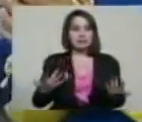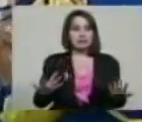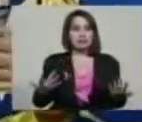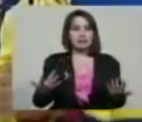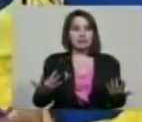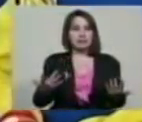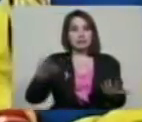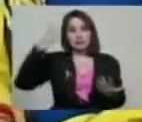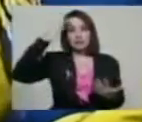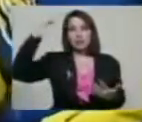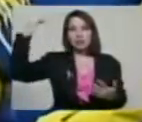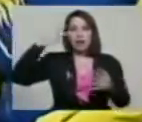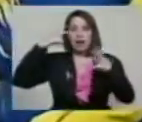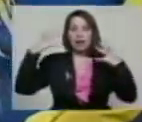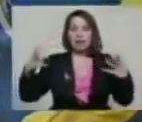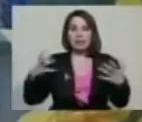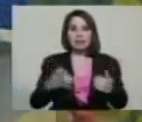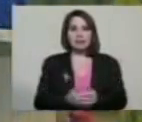y soñar en grande.